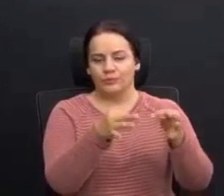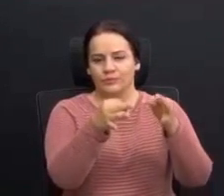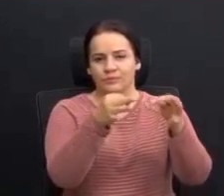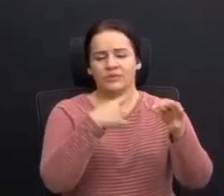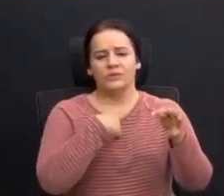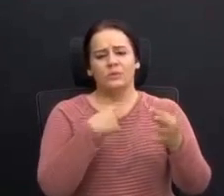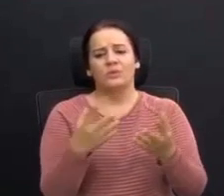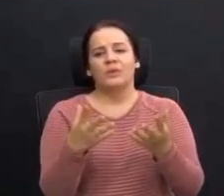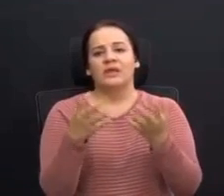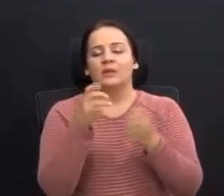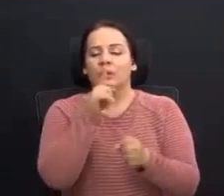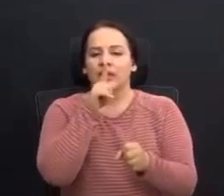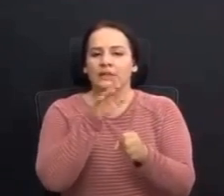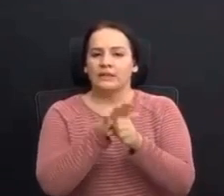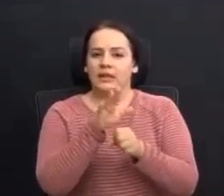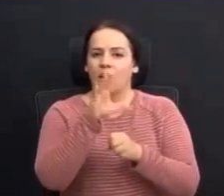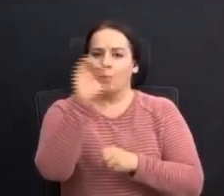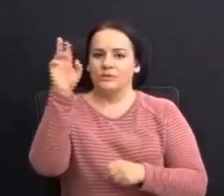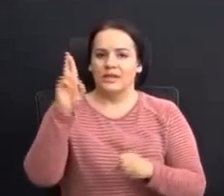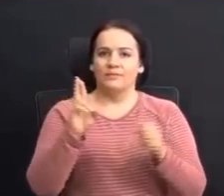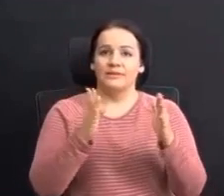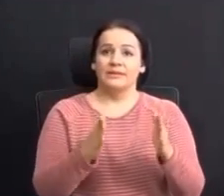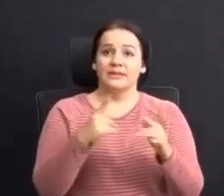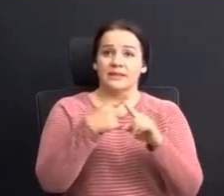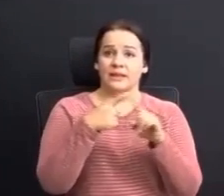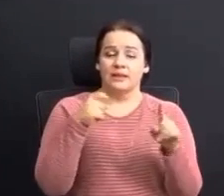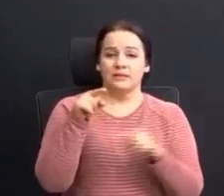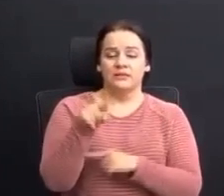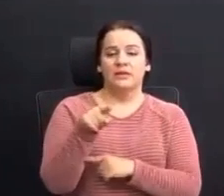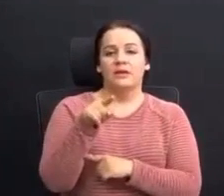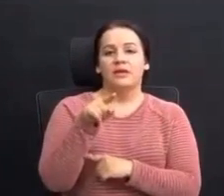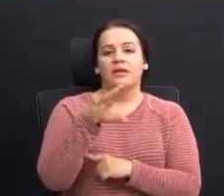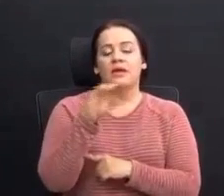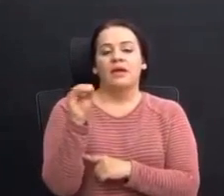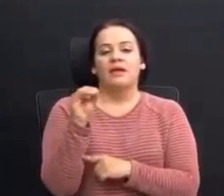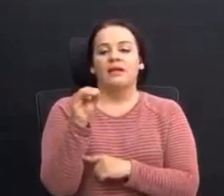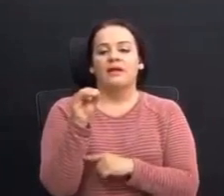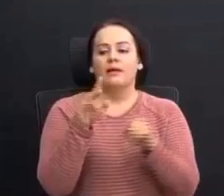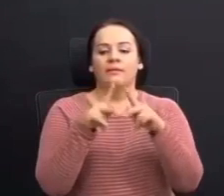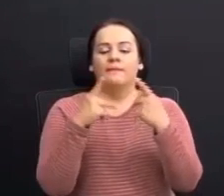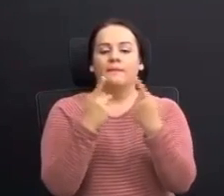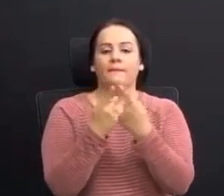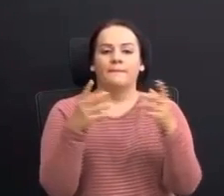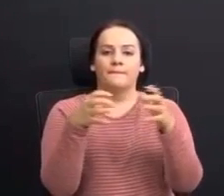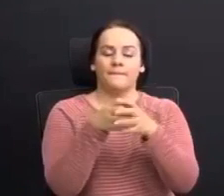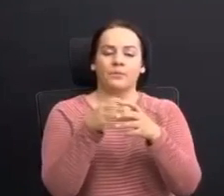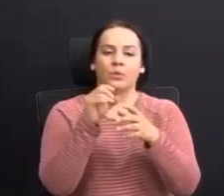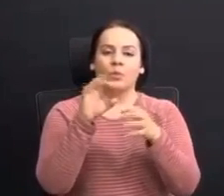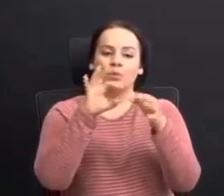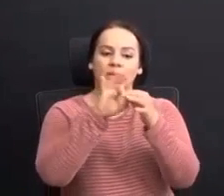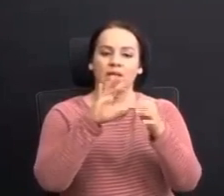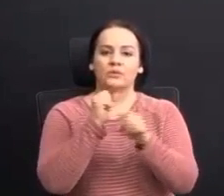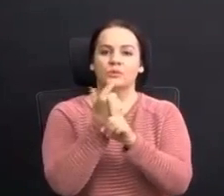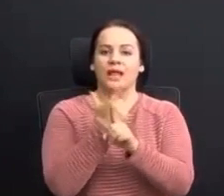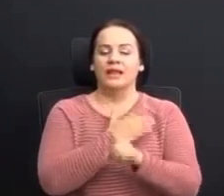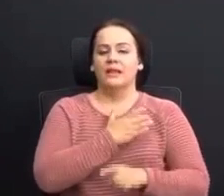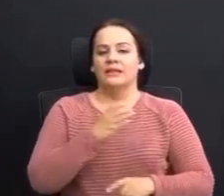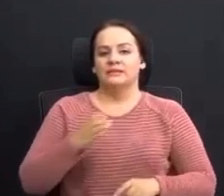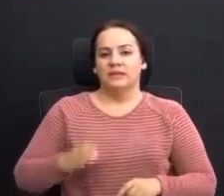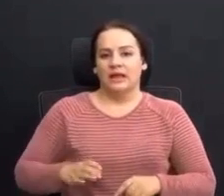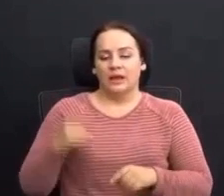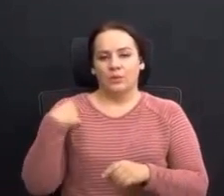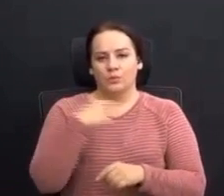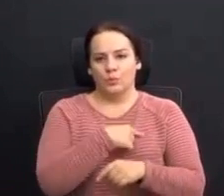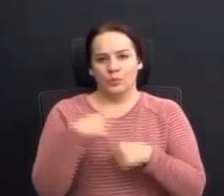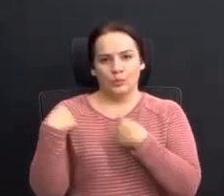quiero garantizar a los costarricenses que desde la fracción del Partido Unidad Social Cristiana hemos venido pregonando con